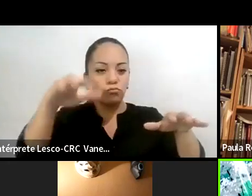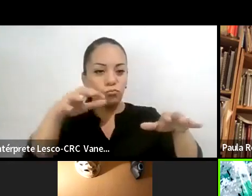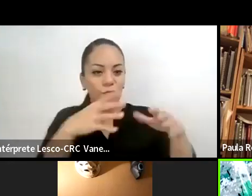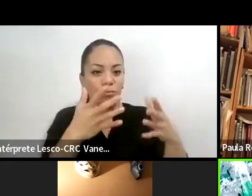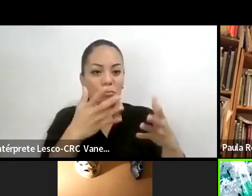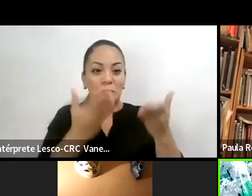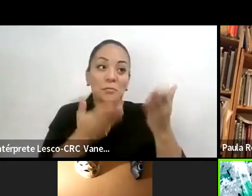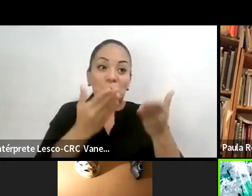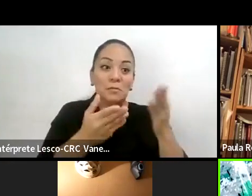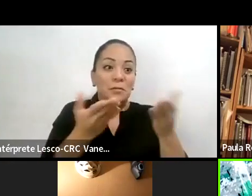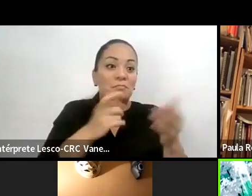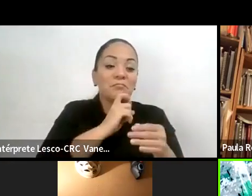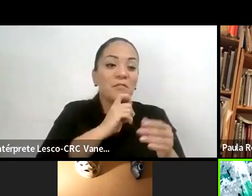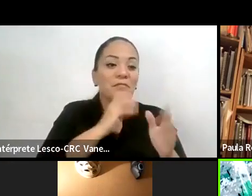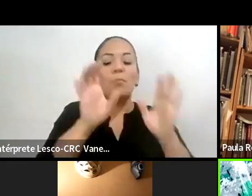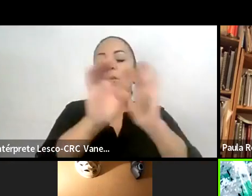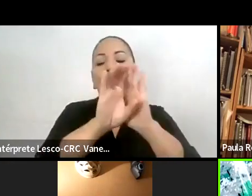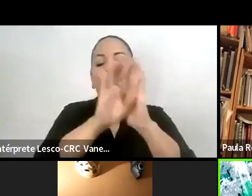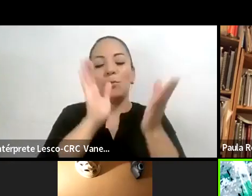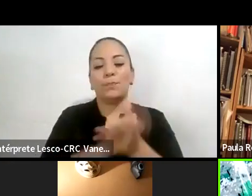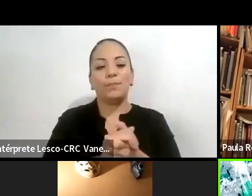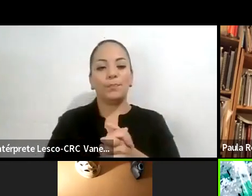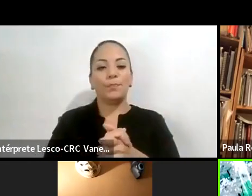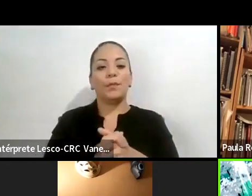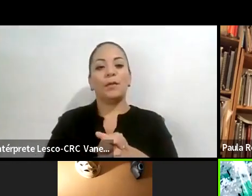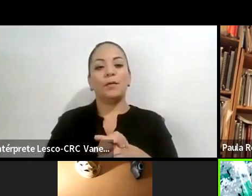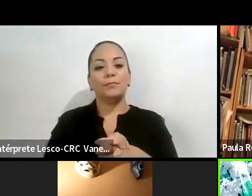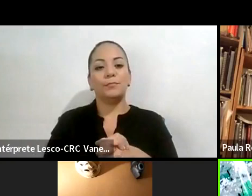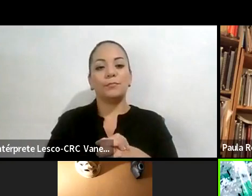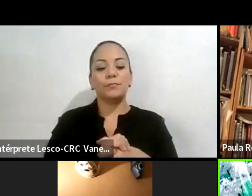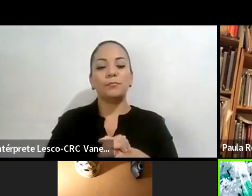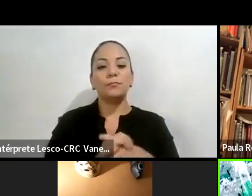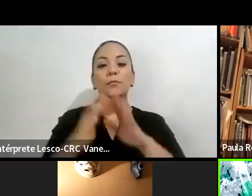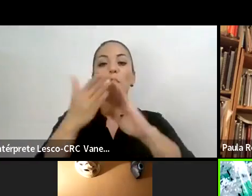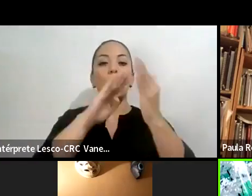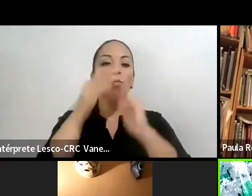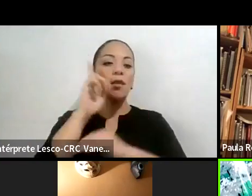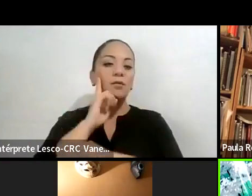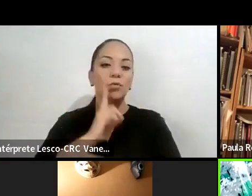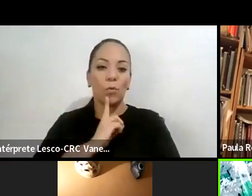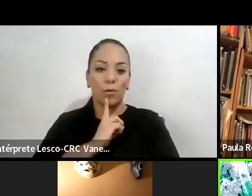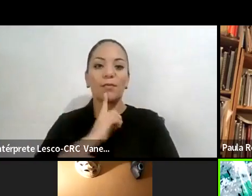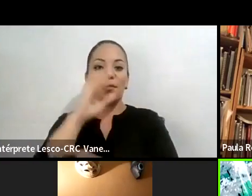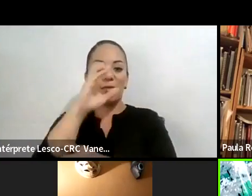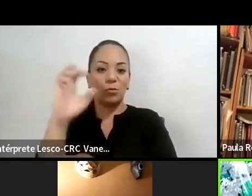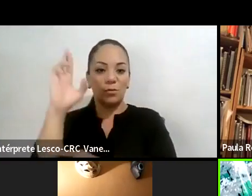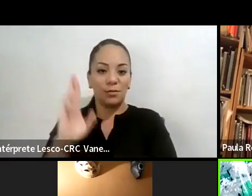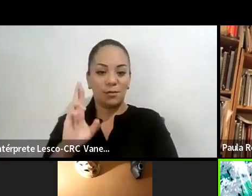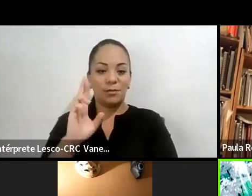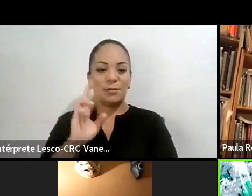difícil. Por ejemplo, la comunidad sorda de Costa Rica.